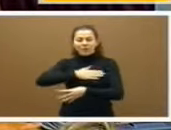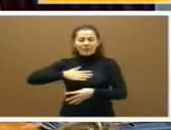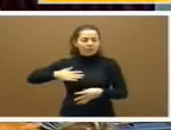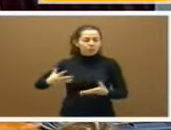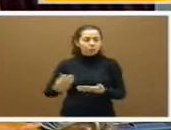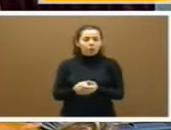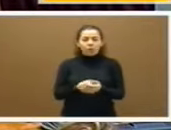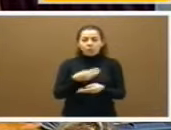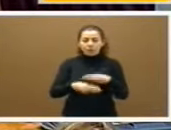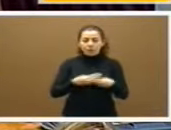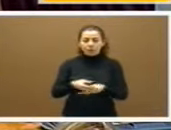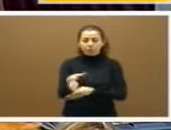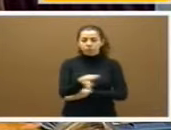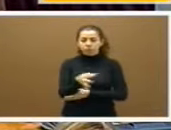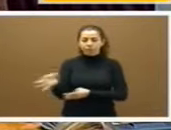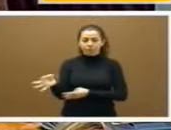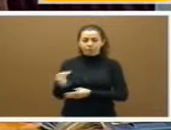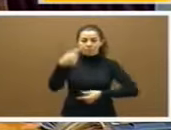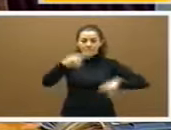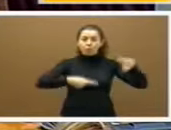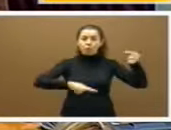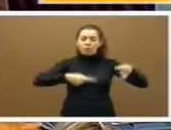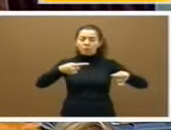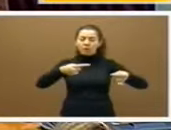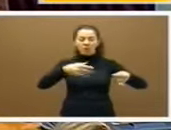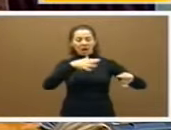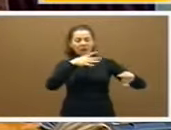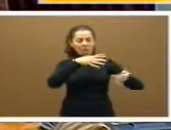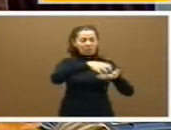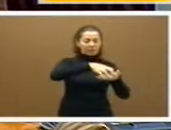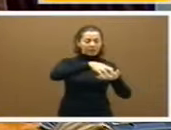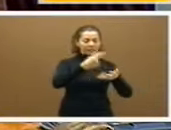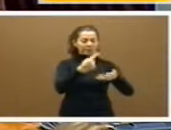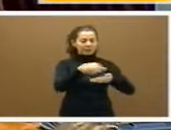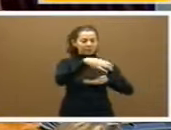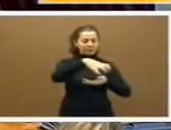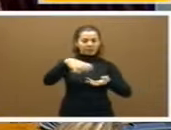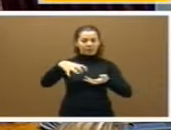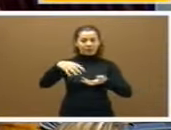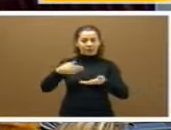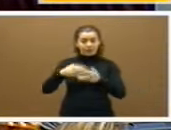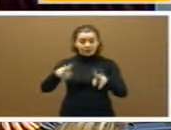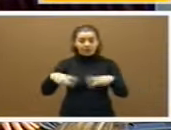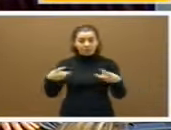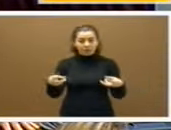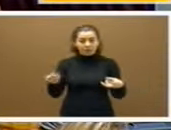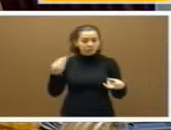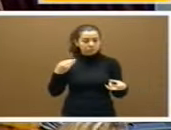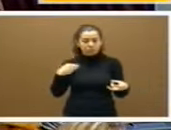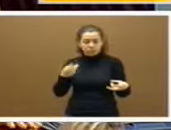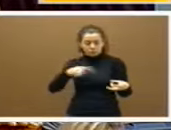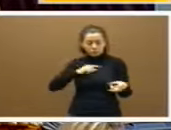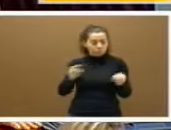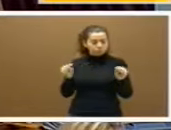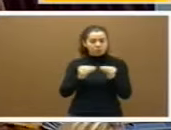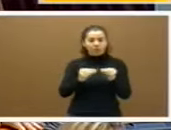posible. Nosotros queremos que el presupuesto sea lo menos impreciso posible y, naturalmente, esta enmienda va en ese sentido de dar